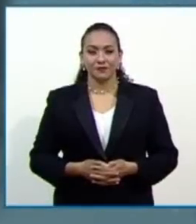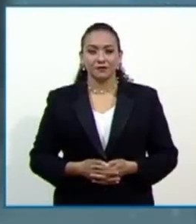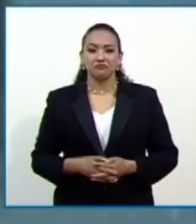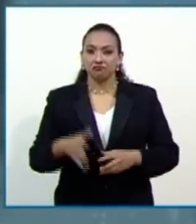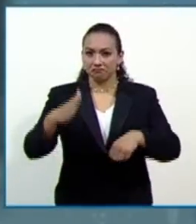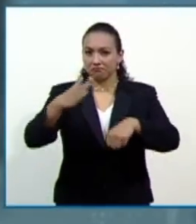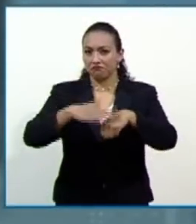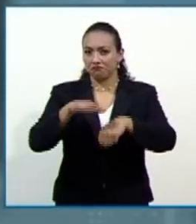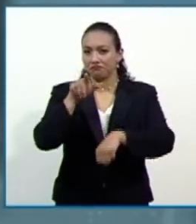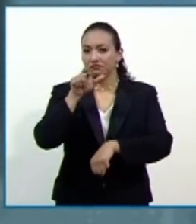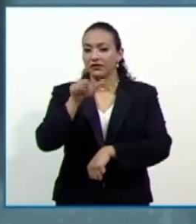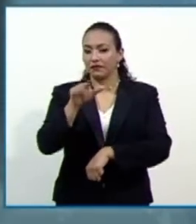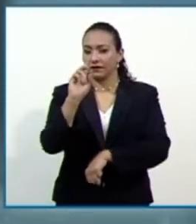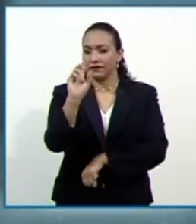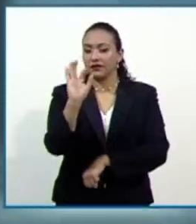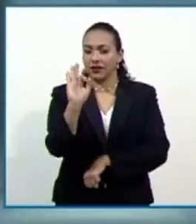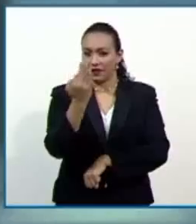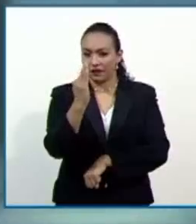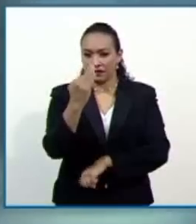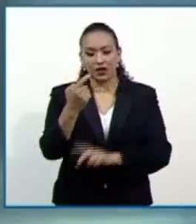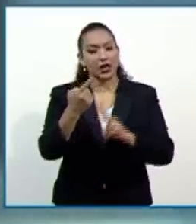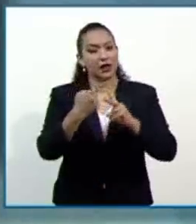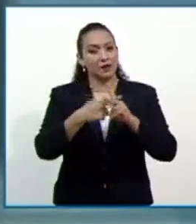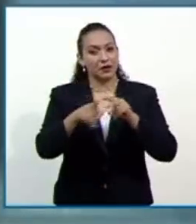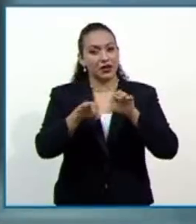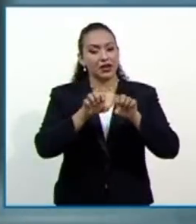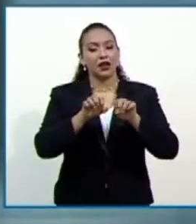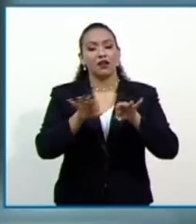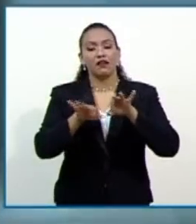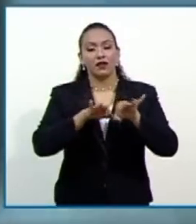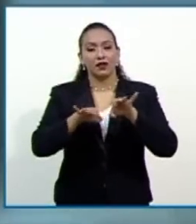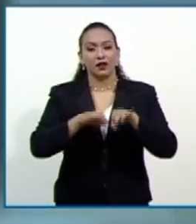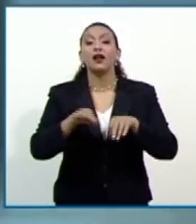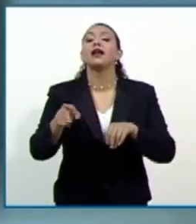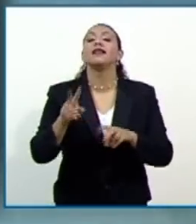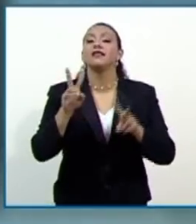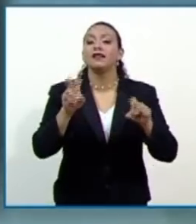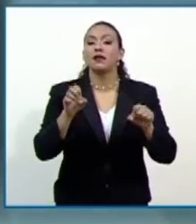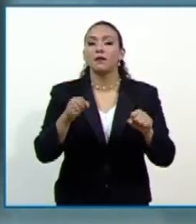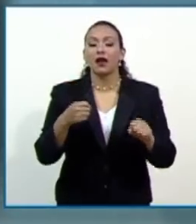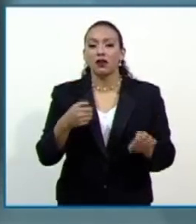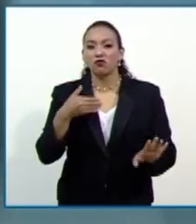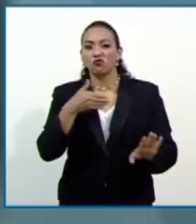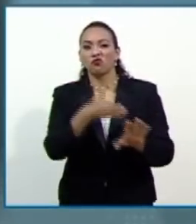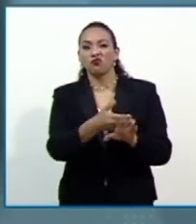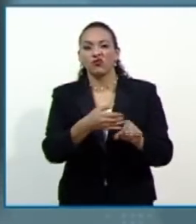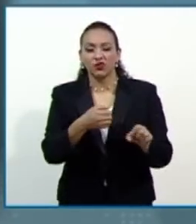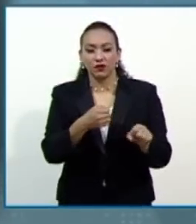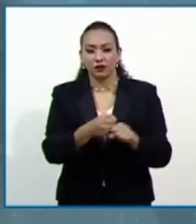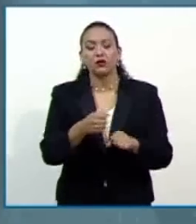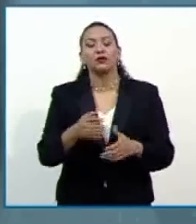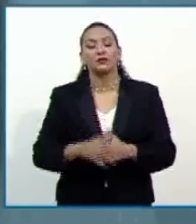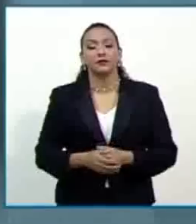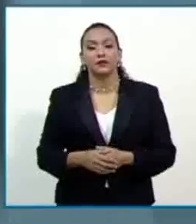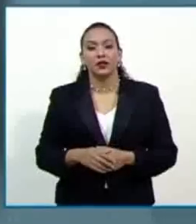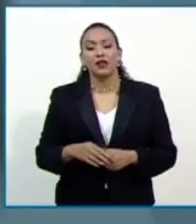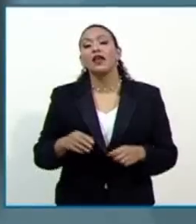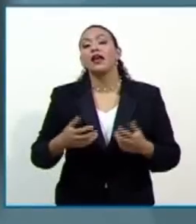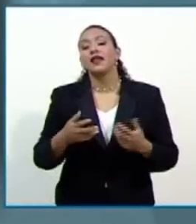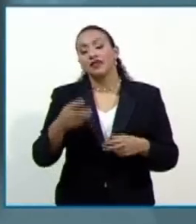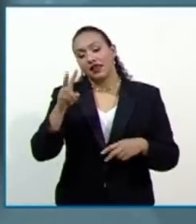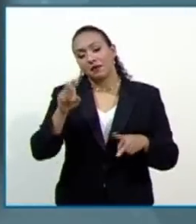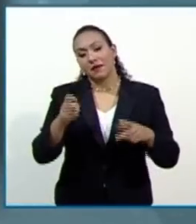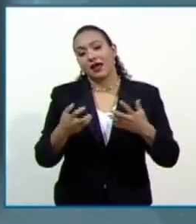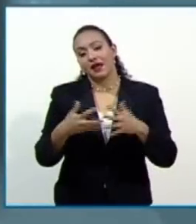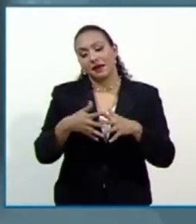El próximo 17 de febrero iniciará funciones el Juzgado Especializado en Violencia de Género con competencia mixta del Poder